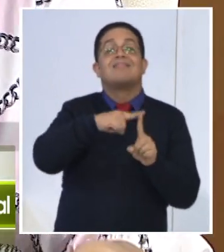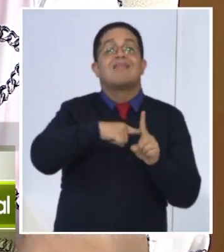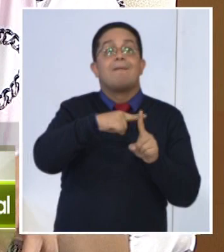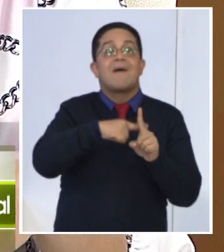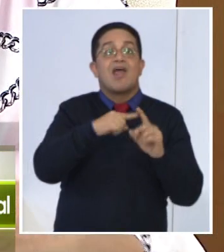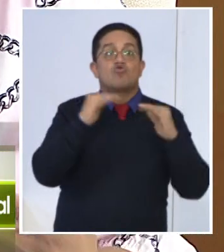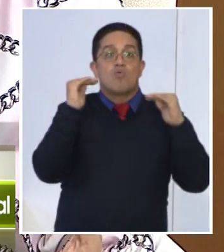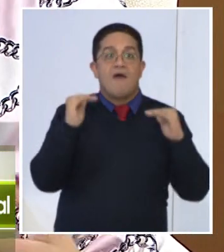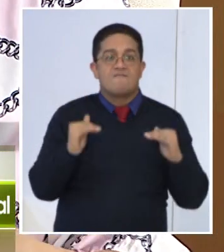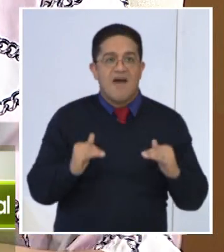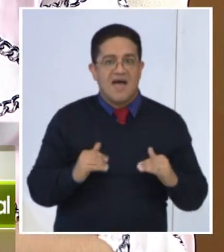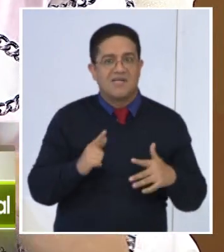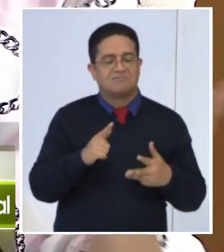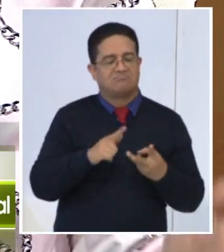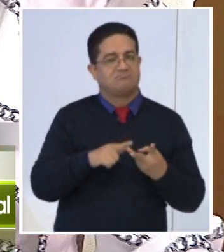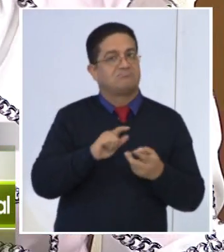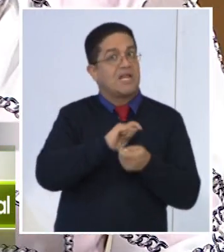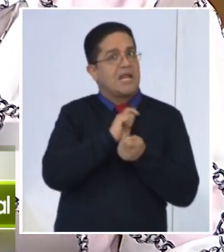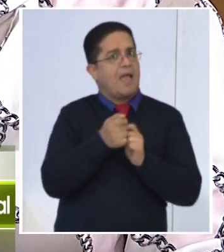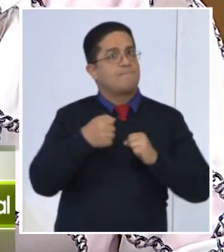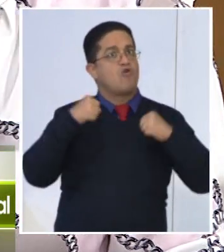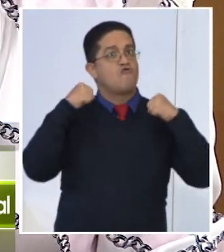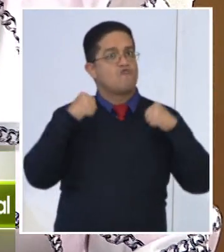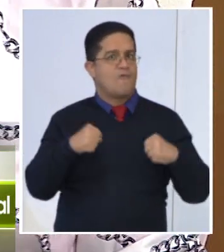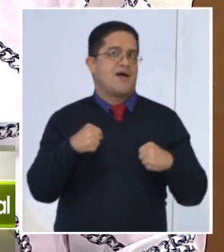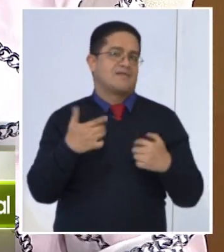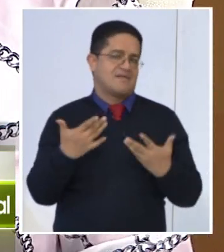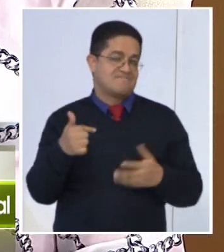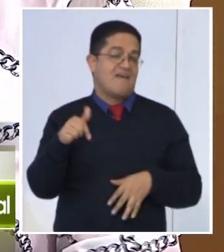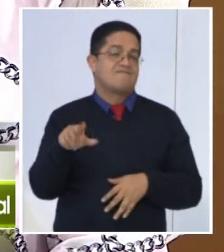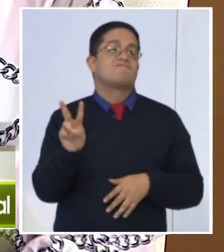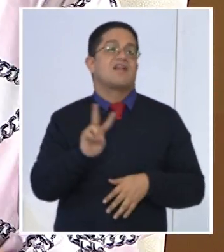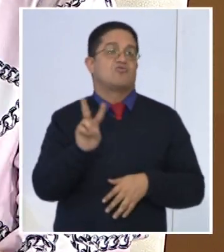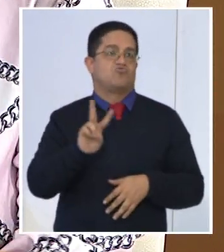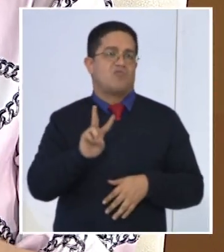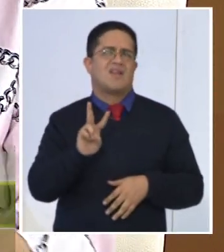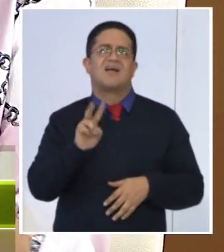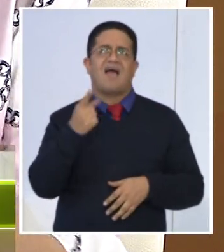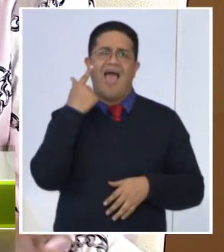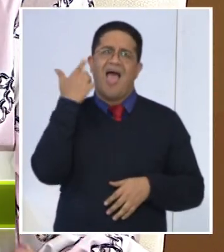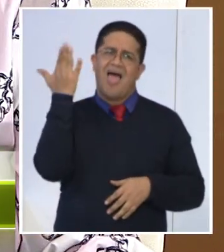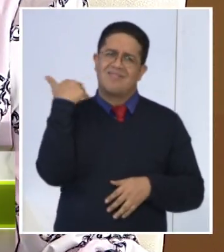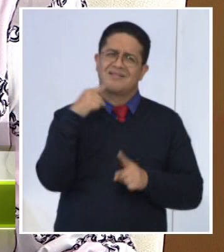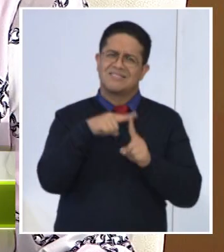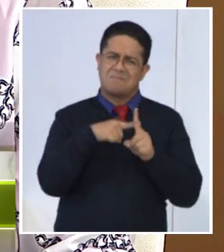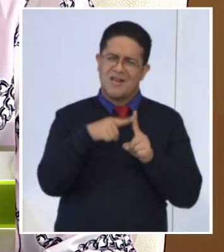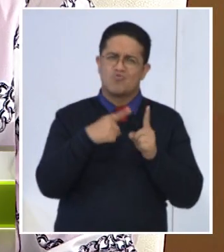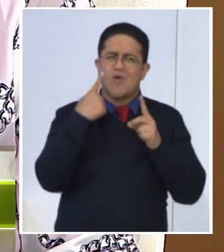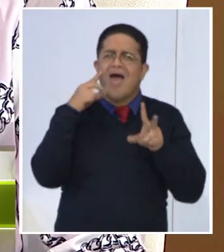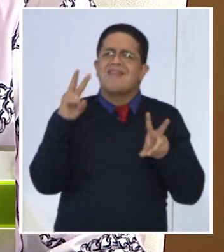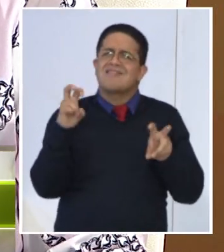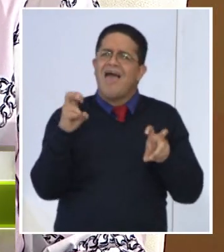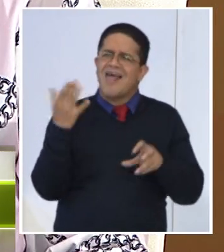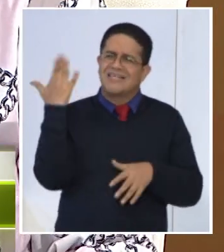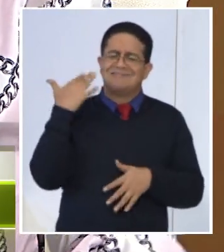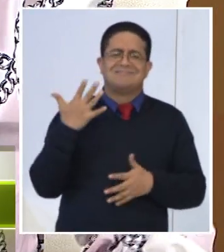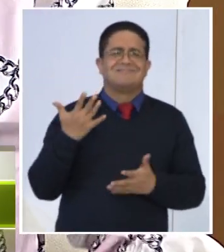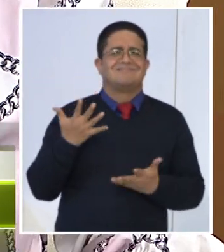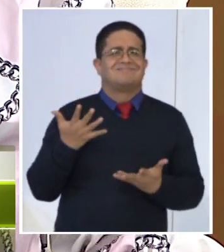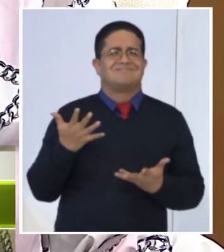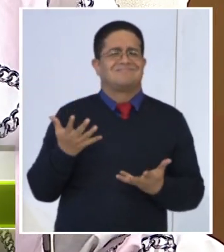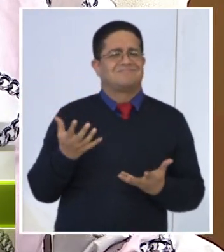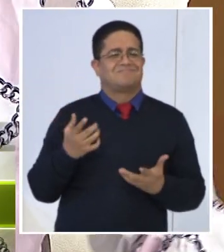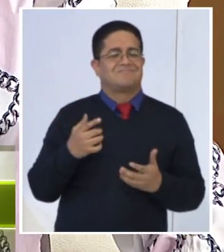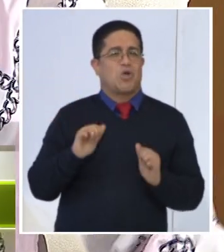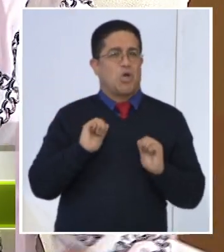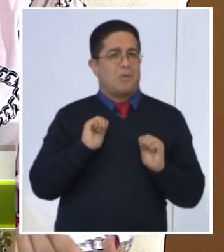temperaturas, cambios bruscos, porque también es una realidad que en nuestro país hemos tenido temperaturas muy extrañas durante los últimos meses, en donde